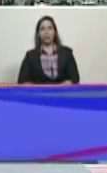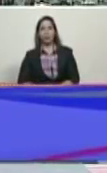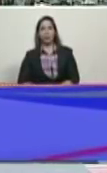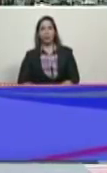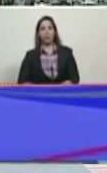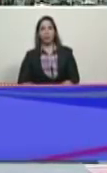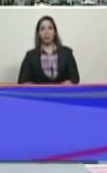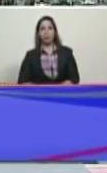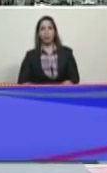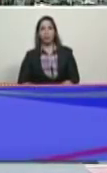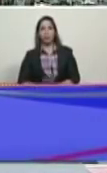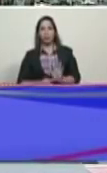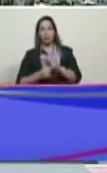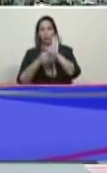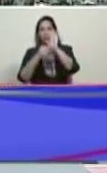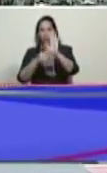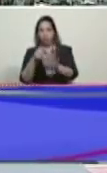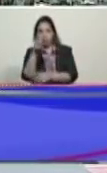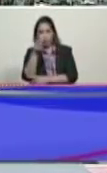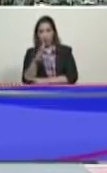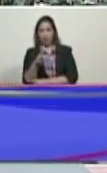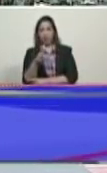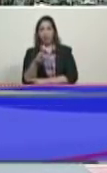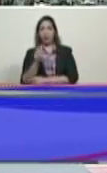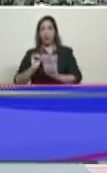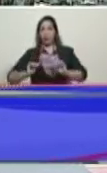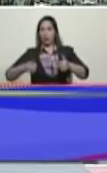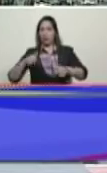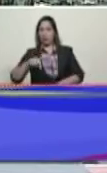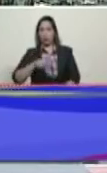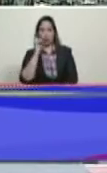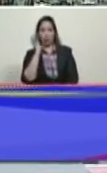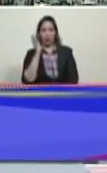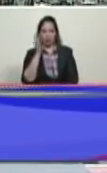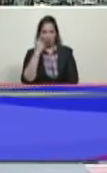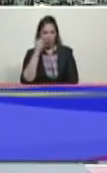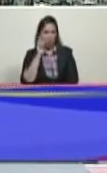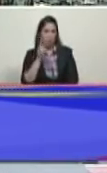que presentamos en el inicio de este evento.